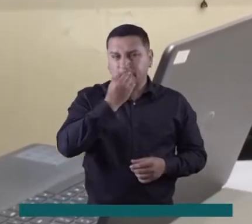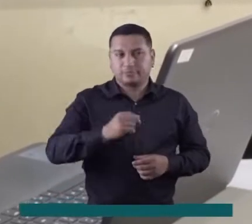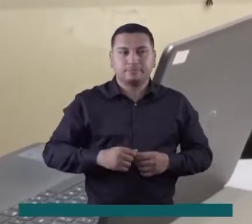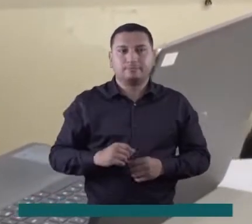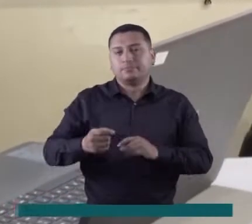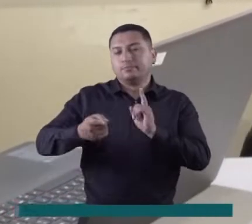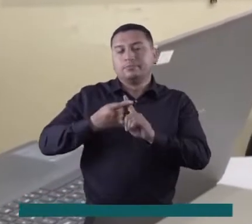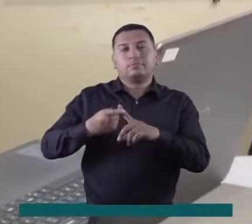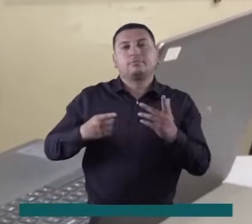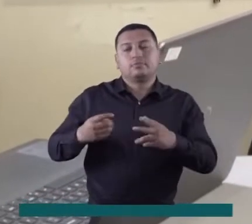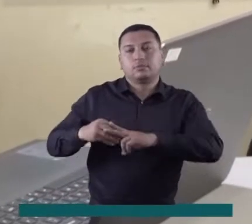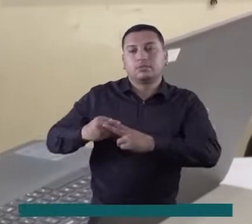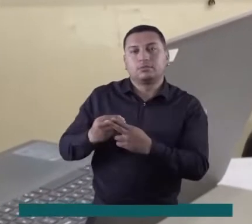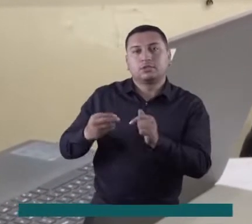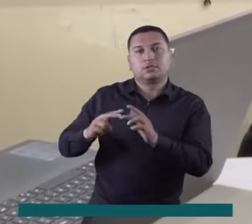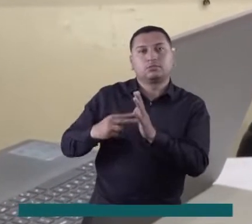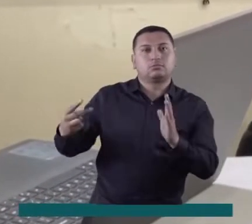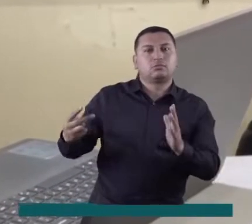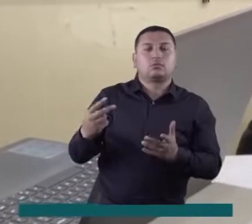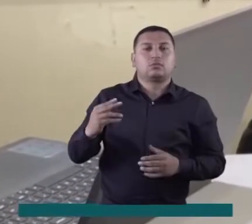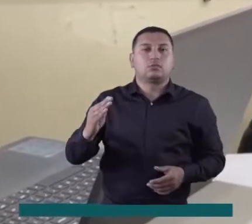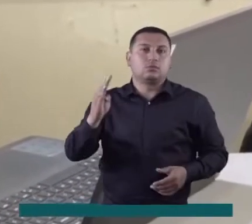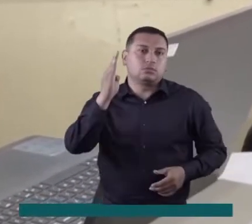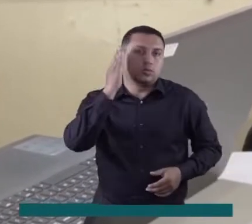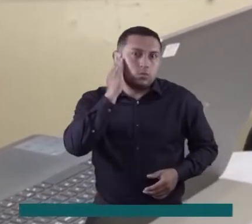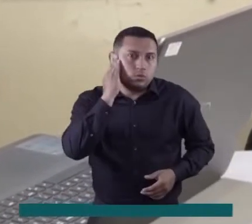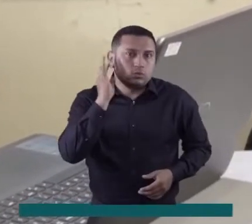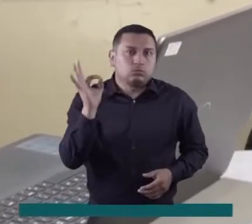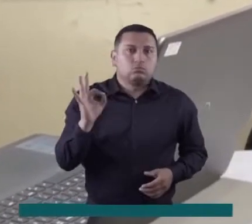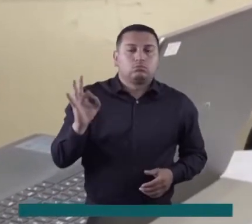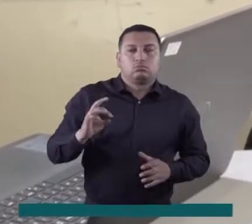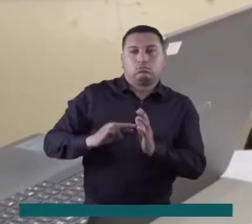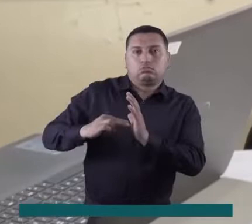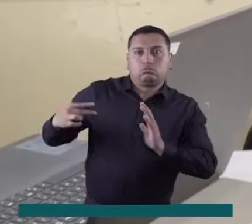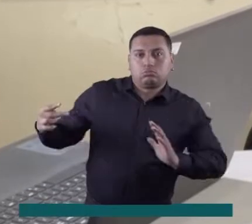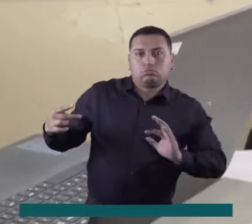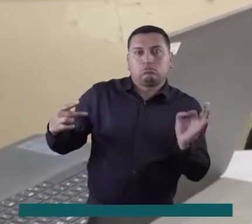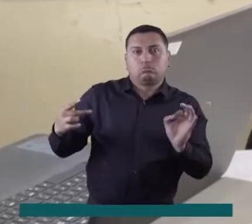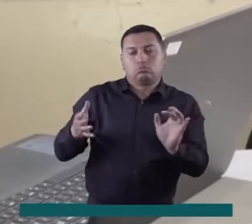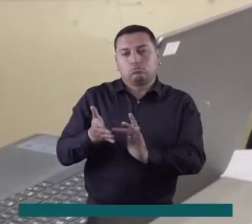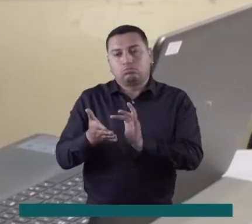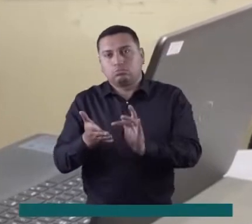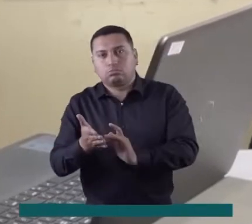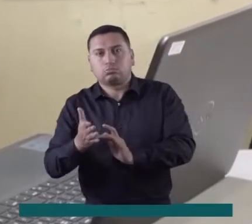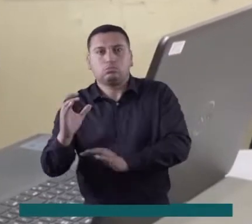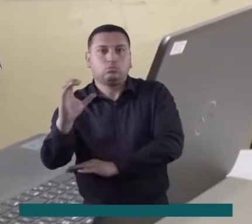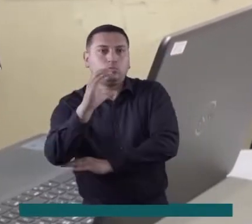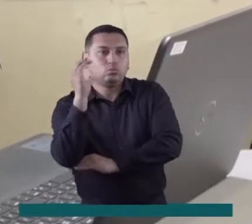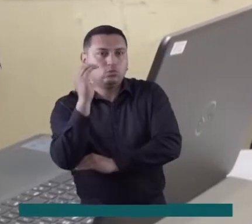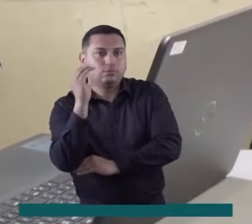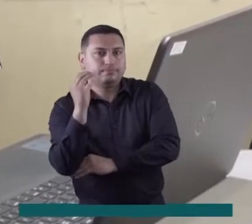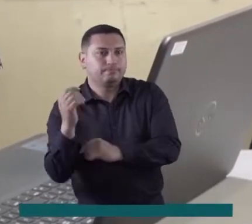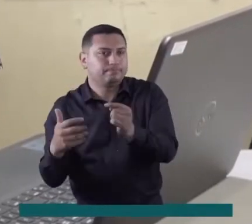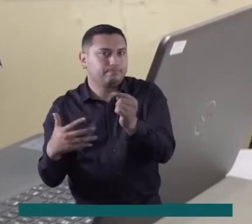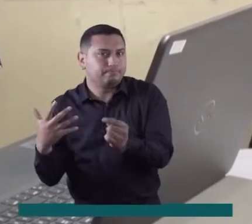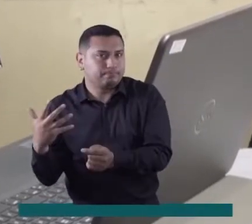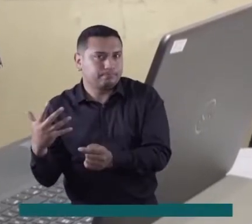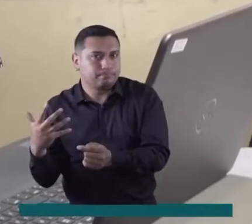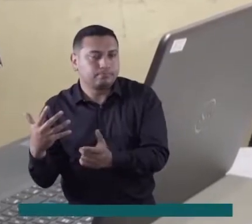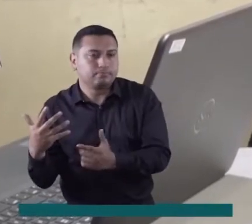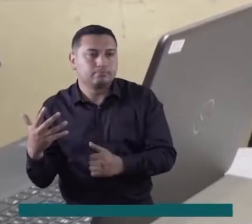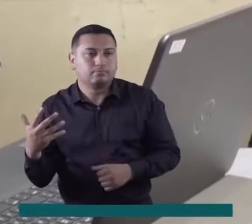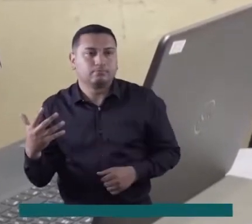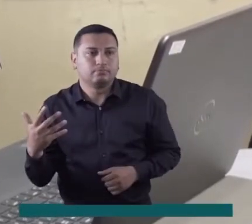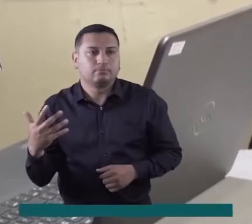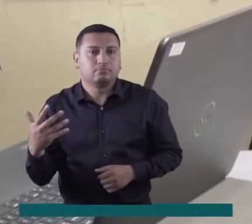acceder a nuestras herramientas tecnológicas, tales como celulares, dispositivos electrónicos, tablets, computadores. A través de ellas podemos descargar